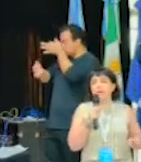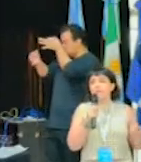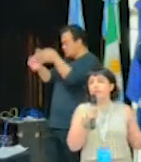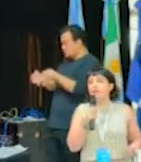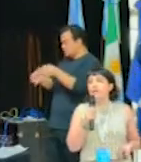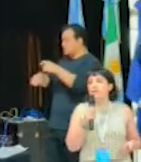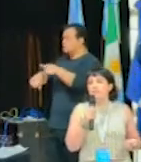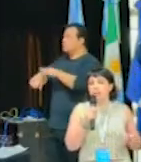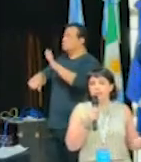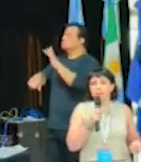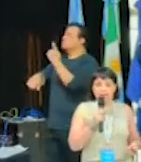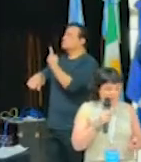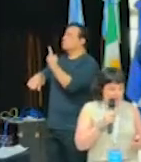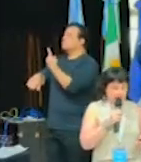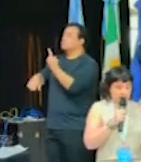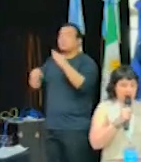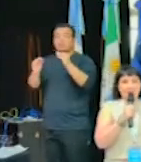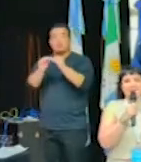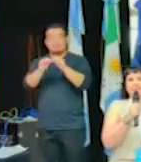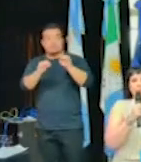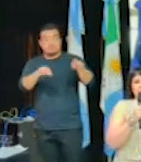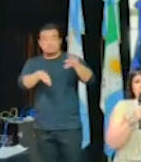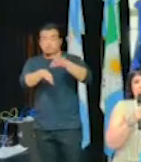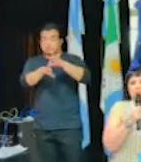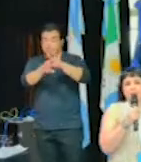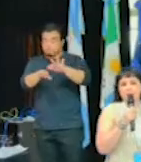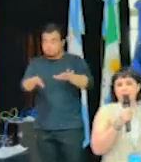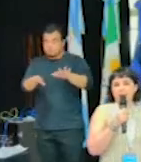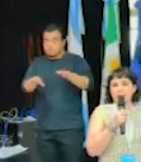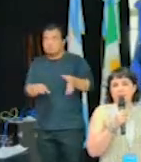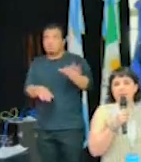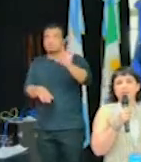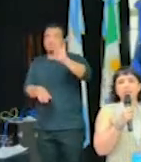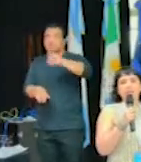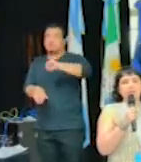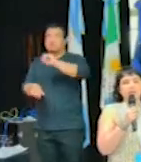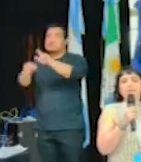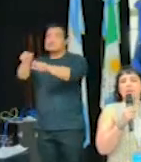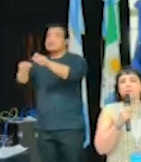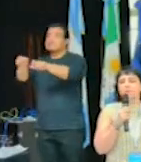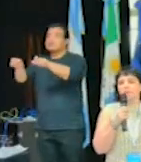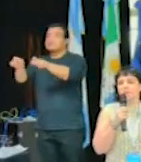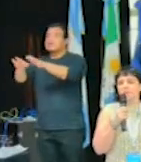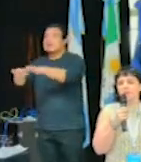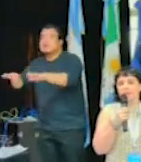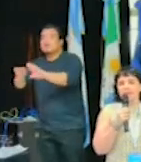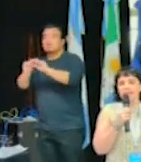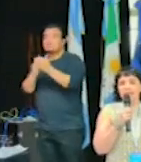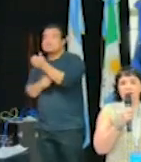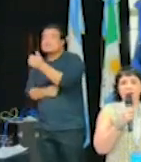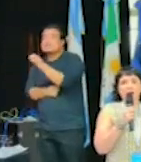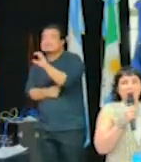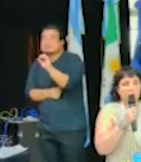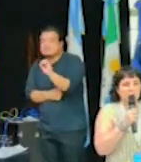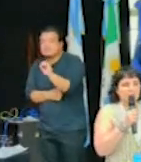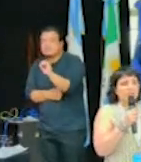una colega pediatra que atiende 60 pacientes por día. Y si ella no atiende, no hay otro que lo atienda.